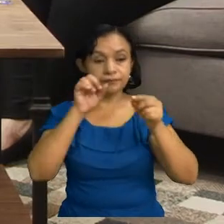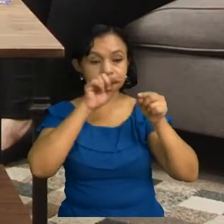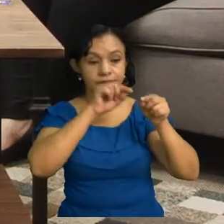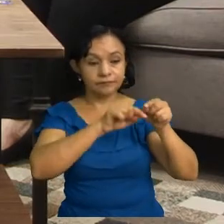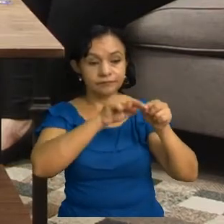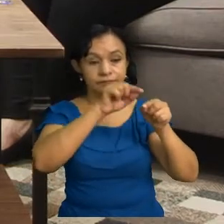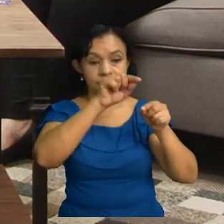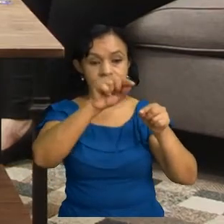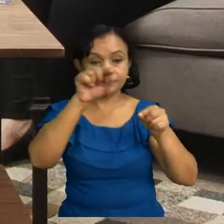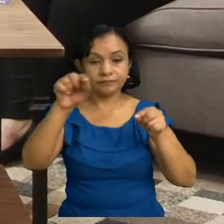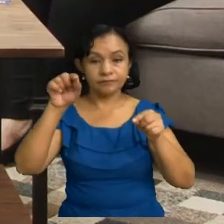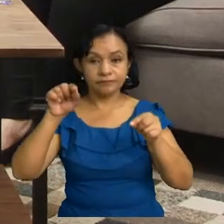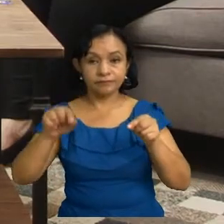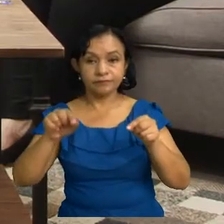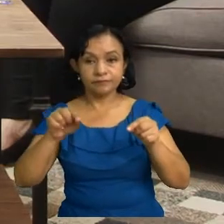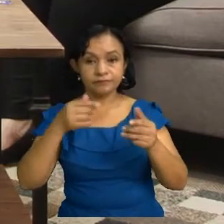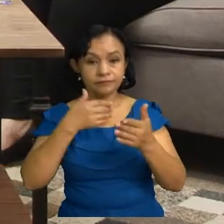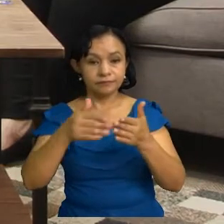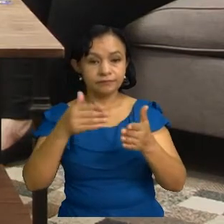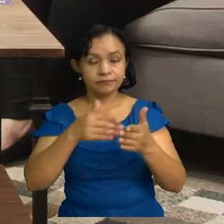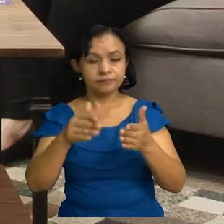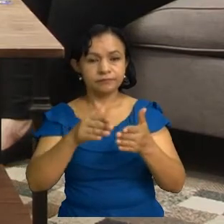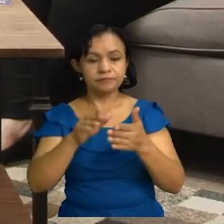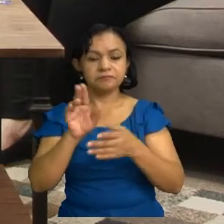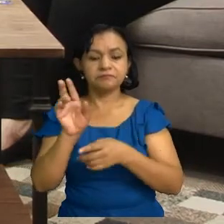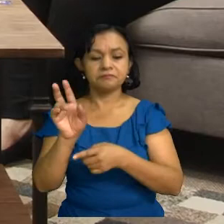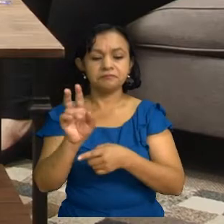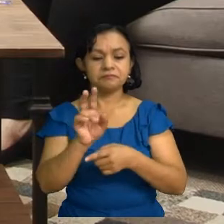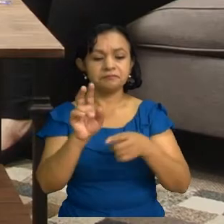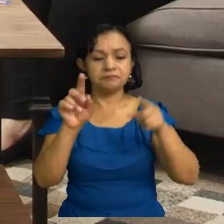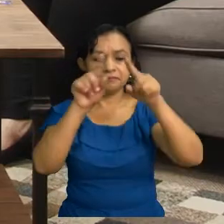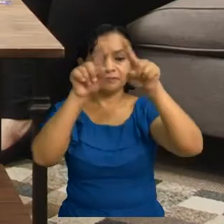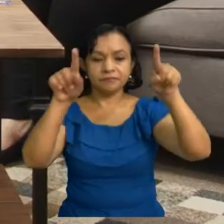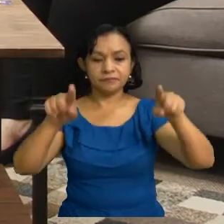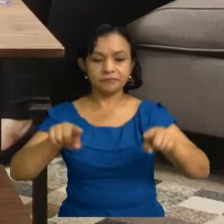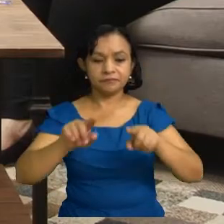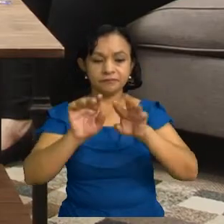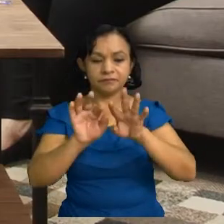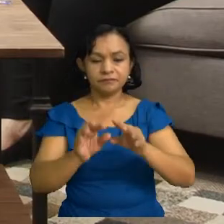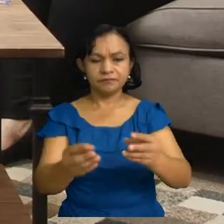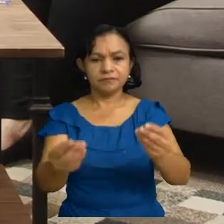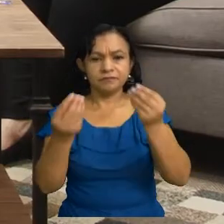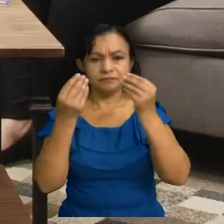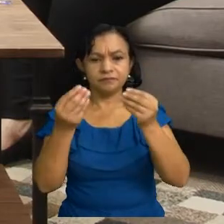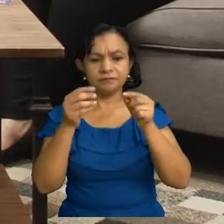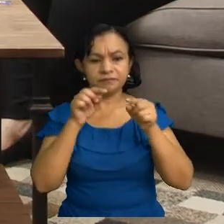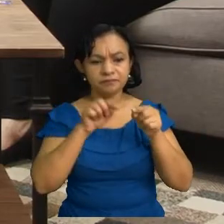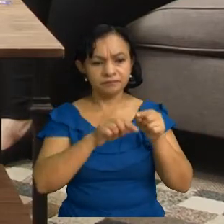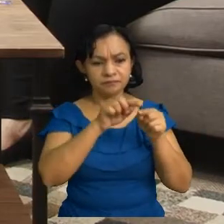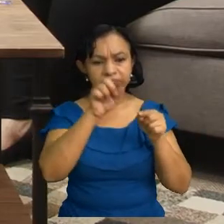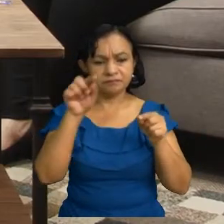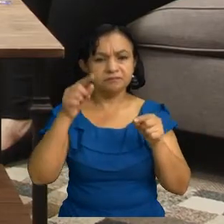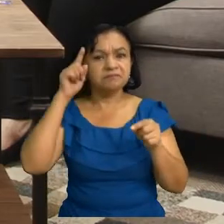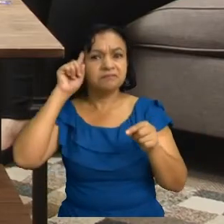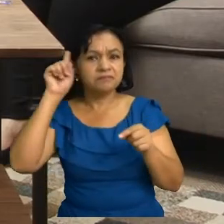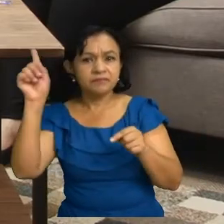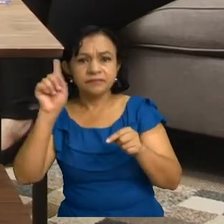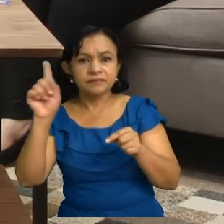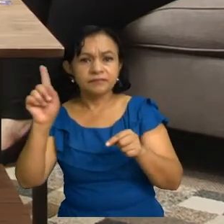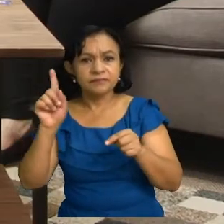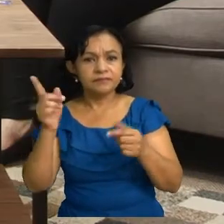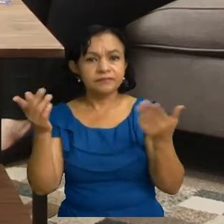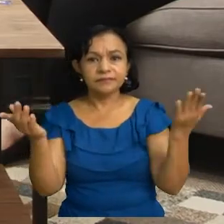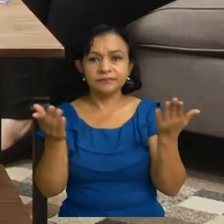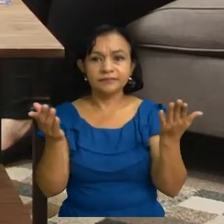fáciles poner una imagen satelital donde hay muchos puntos de calor sin discriminar dónde está